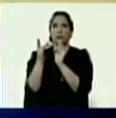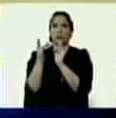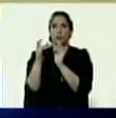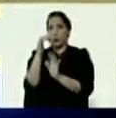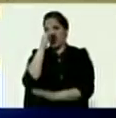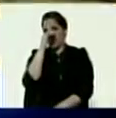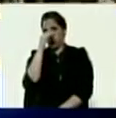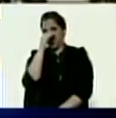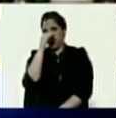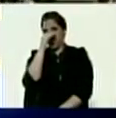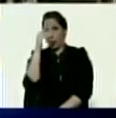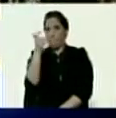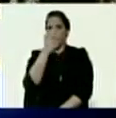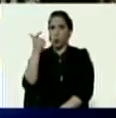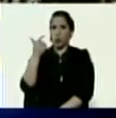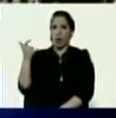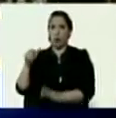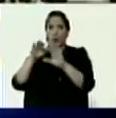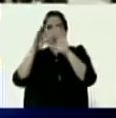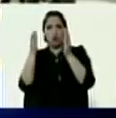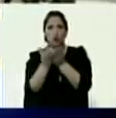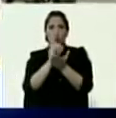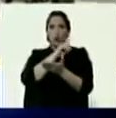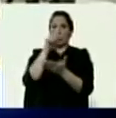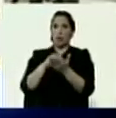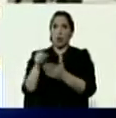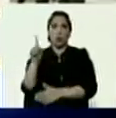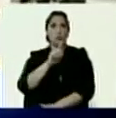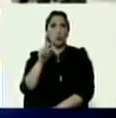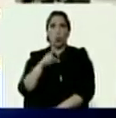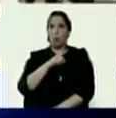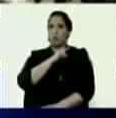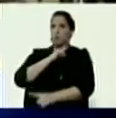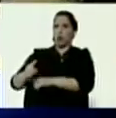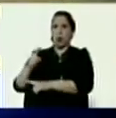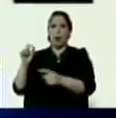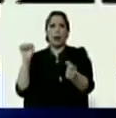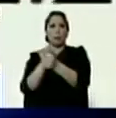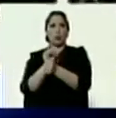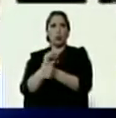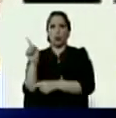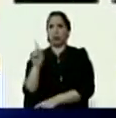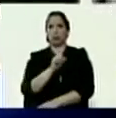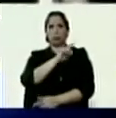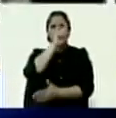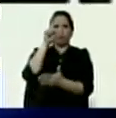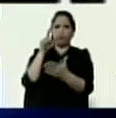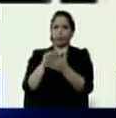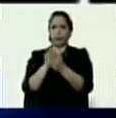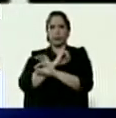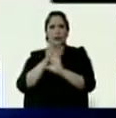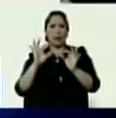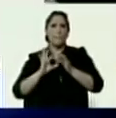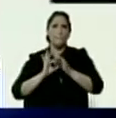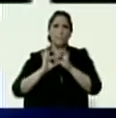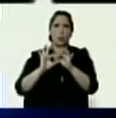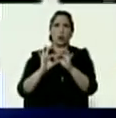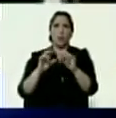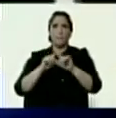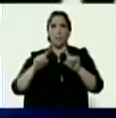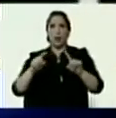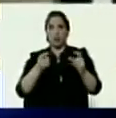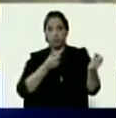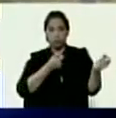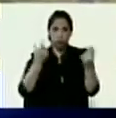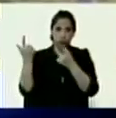paramilitares buscados en el mundo entero, y no hayan procedido a su captura? No, estaban completamente concertados para el